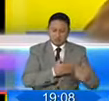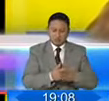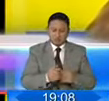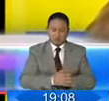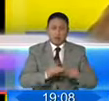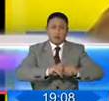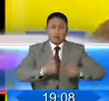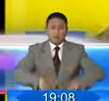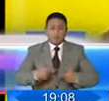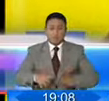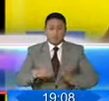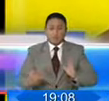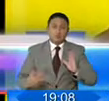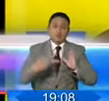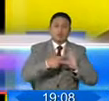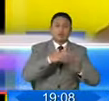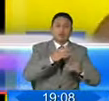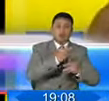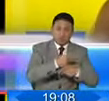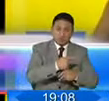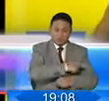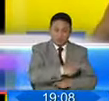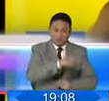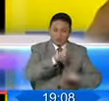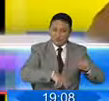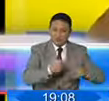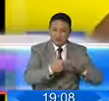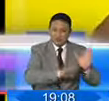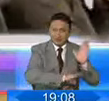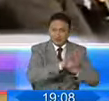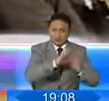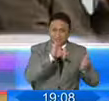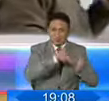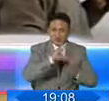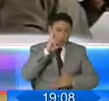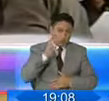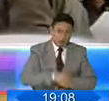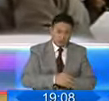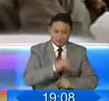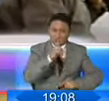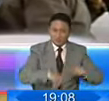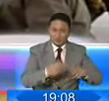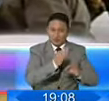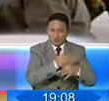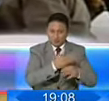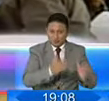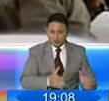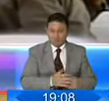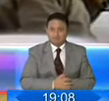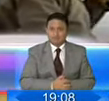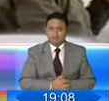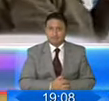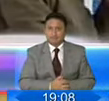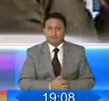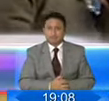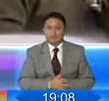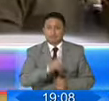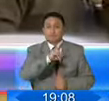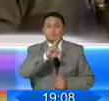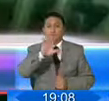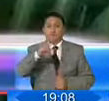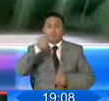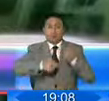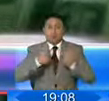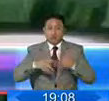parte de la reactivación productiva si no no se reactivarán esos centros turísticos el primer mandatario reiteró que los desembolsos serán después del 24 de